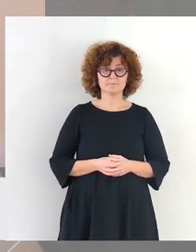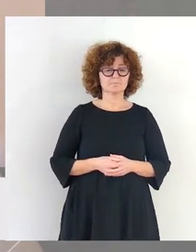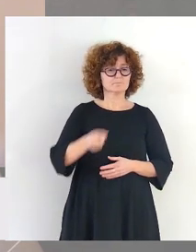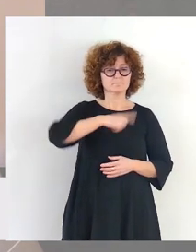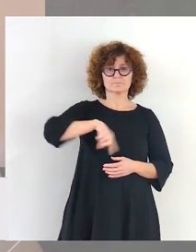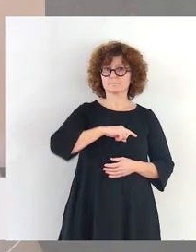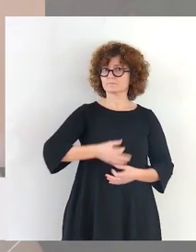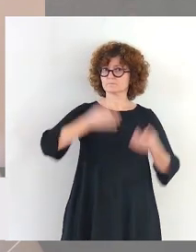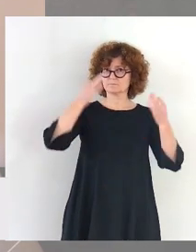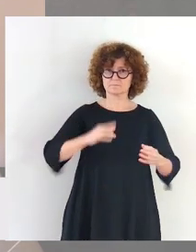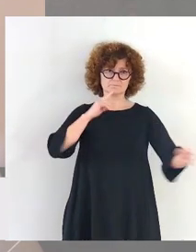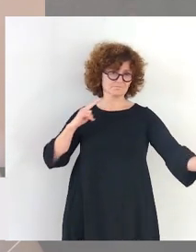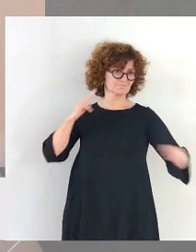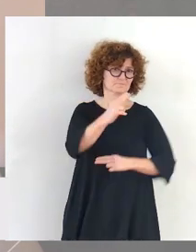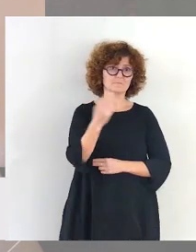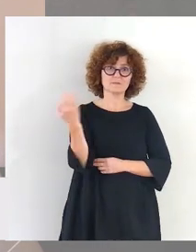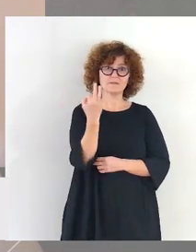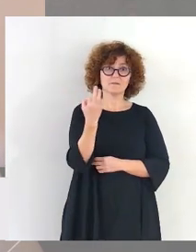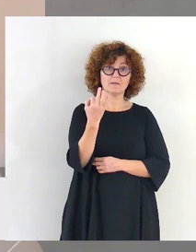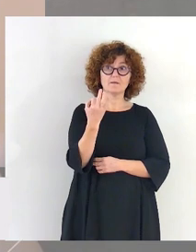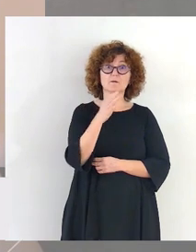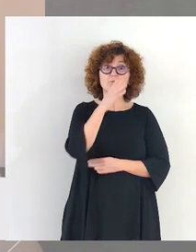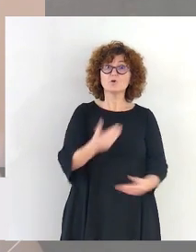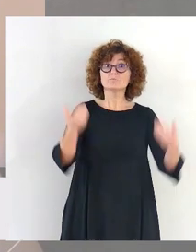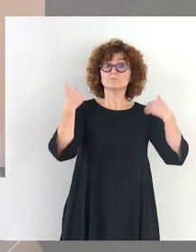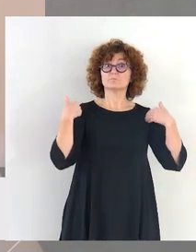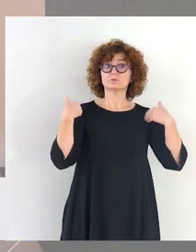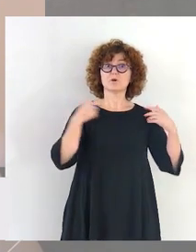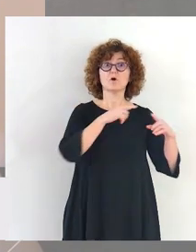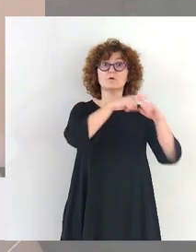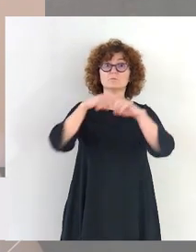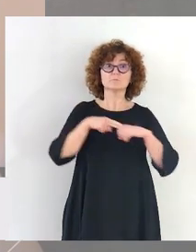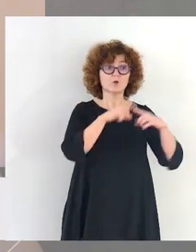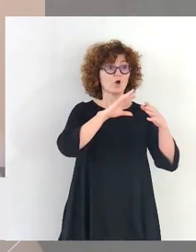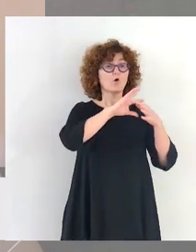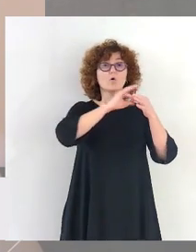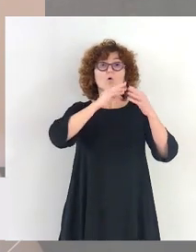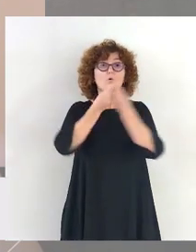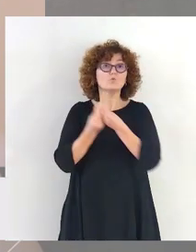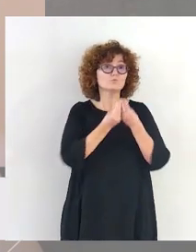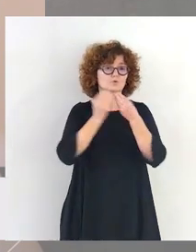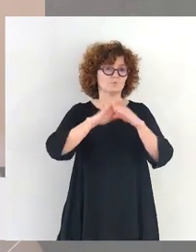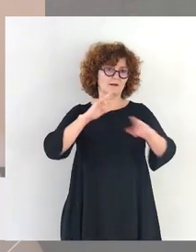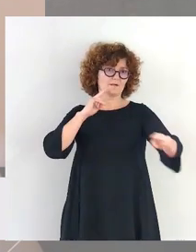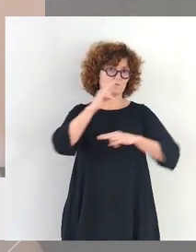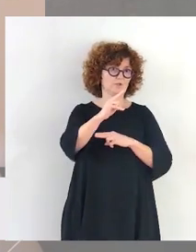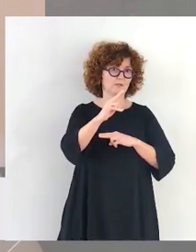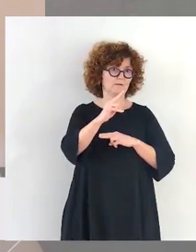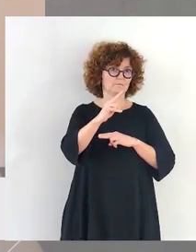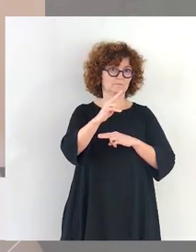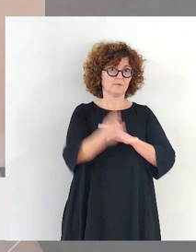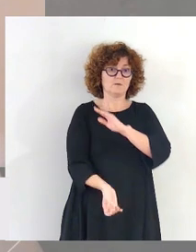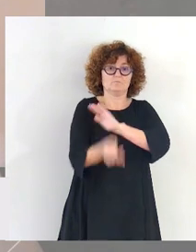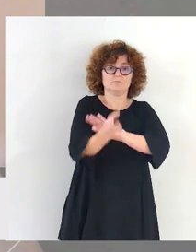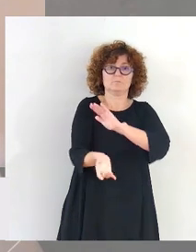actuar tenemos la responsabilidad de trabajar juntos para reducir las consecuencias de las crisis acelerando nuestras propias